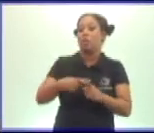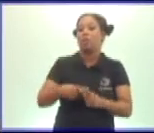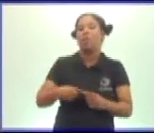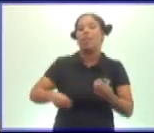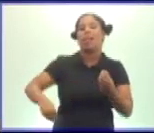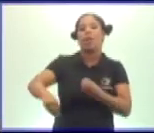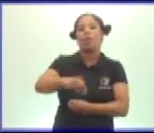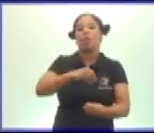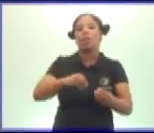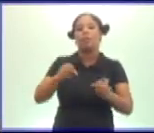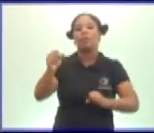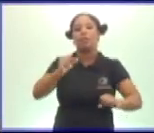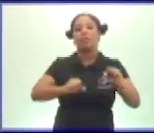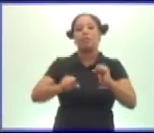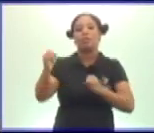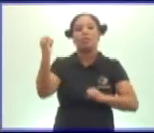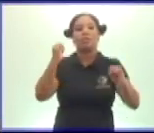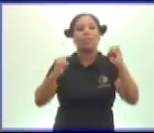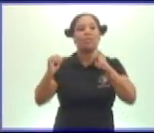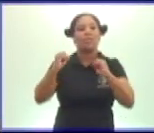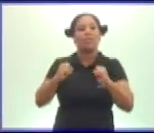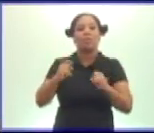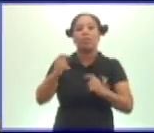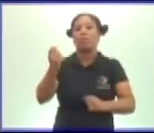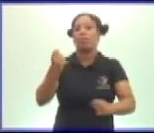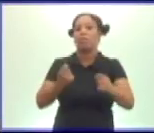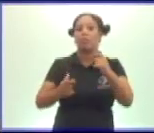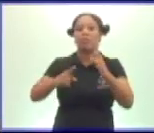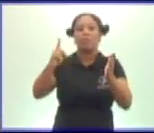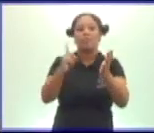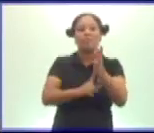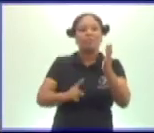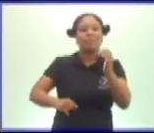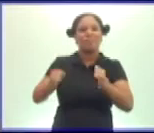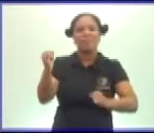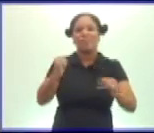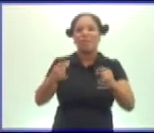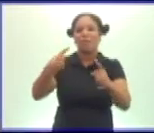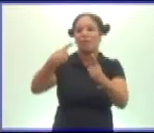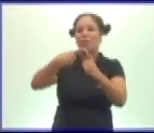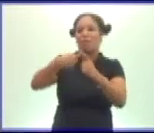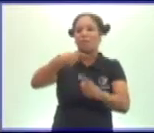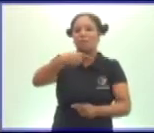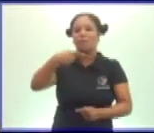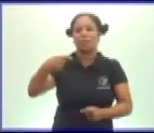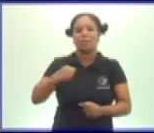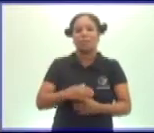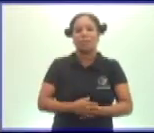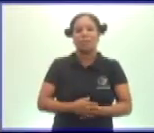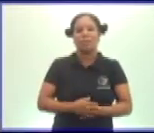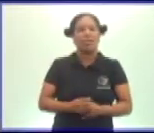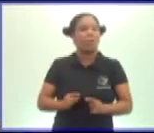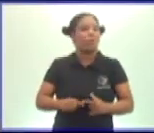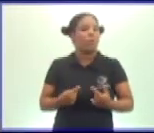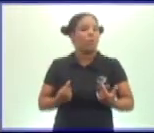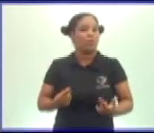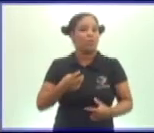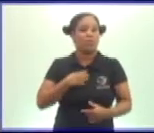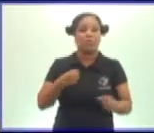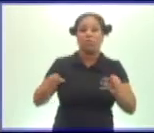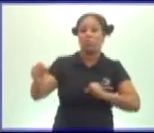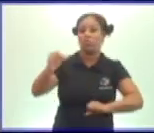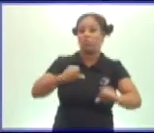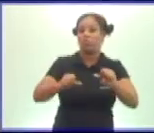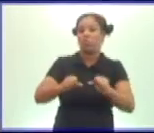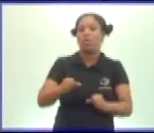formarse partículas literalmente cargadas positiva y negativamente. Y por tanto, habrían entonces sustancias